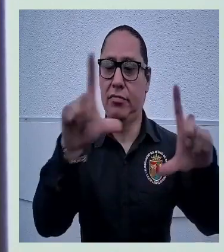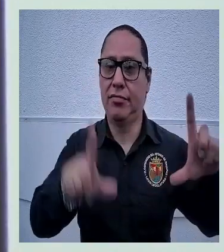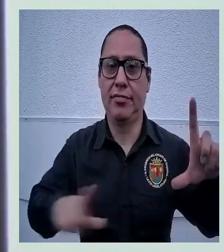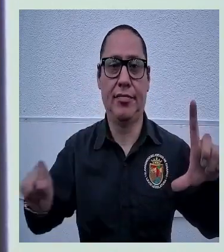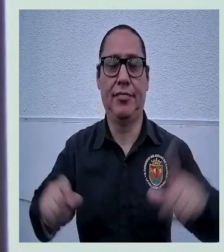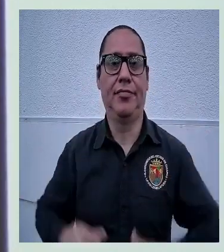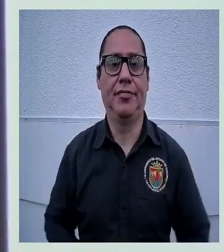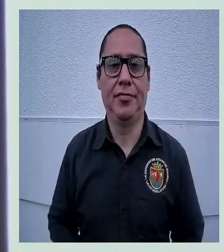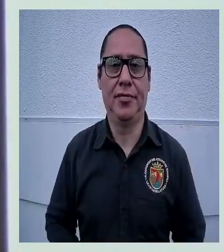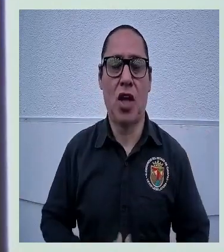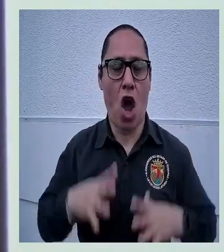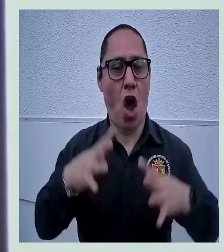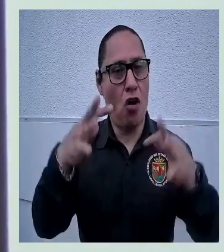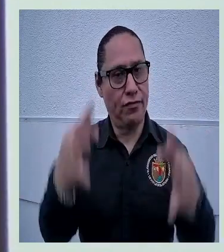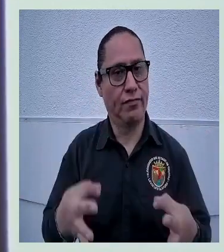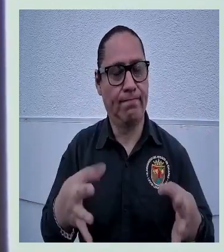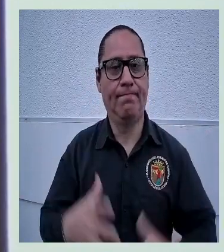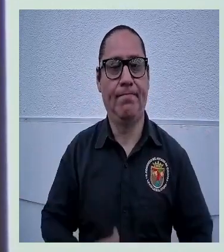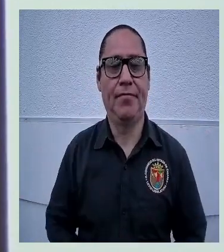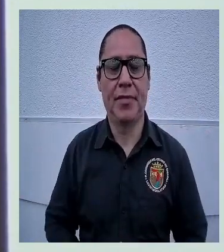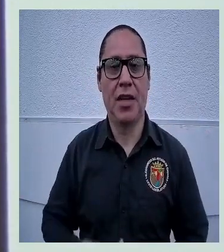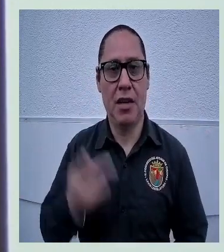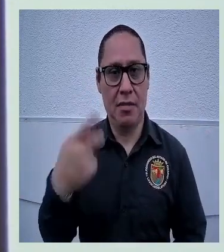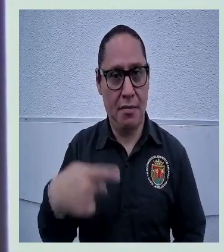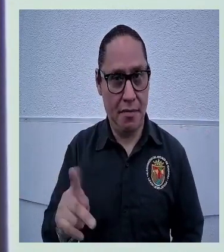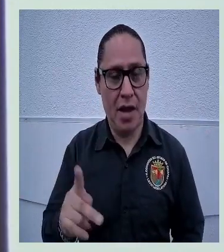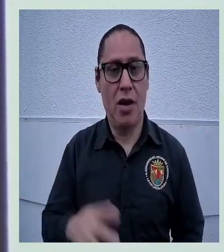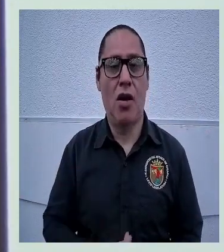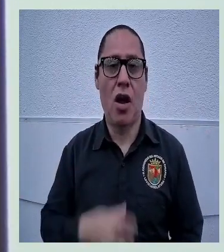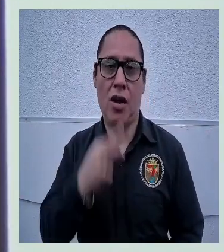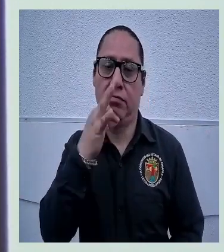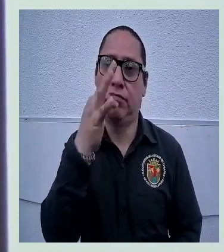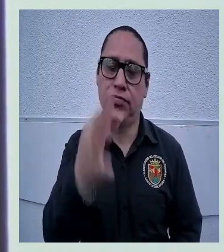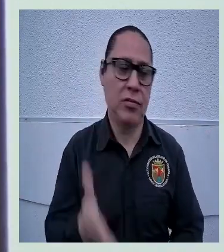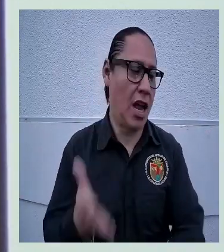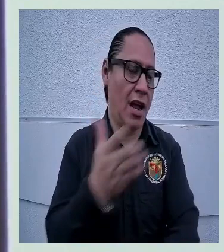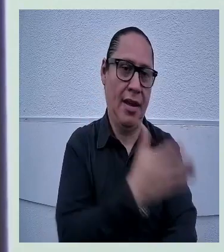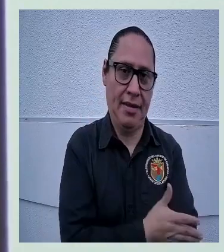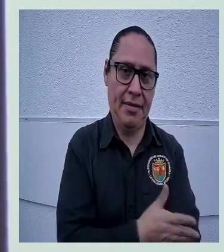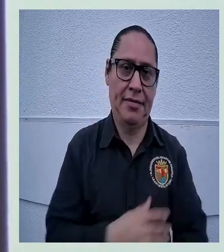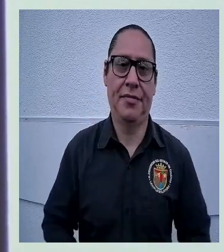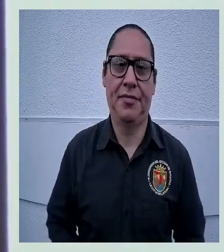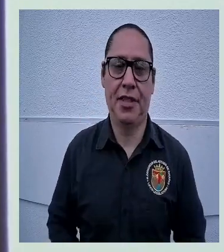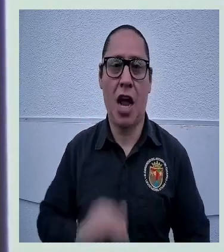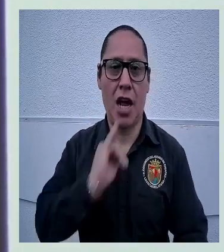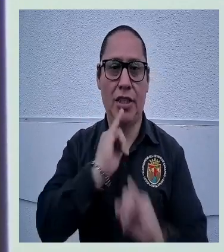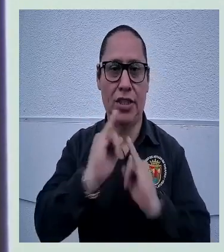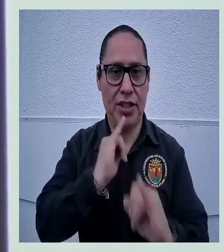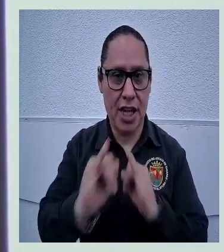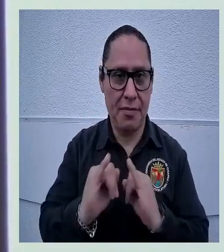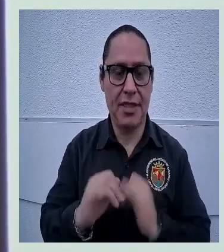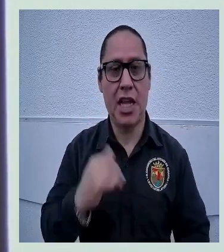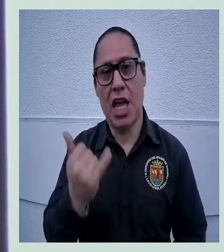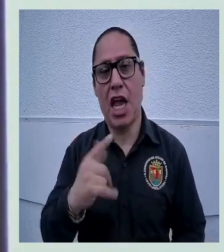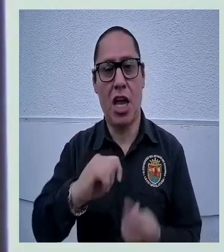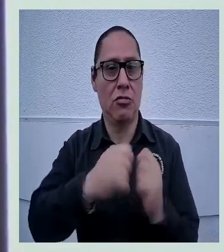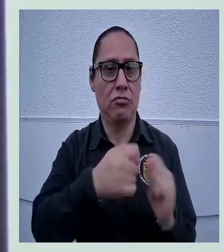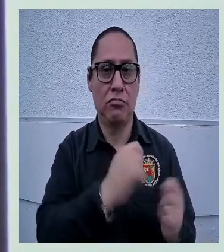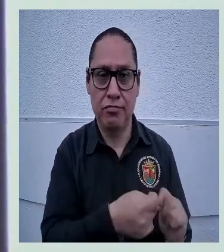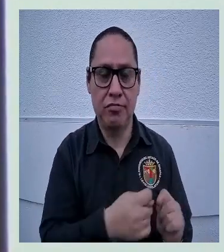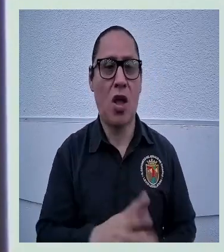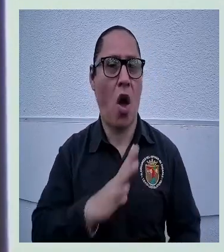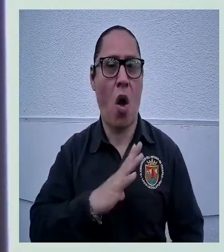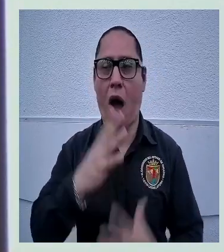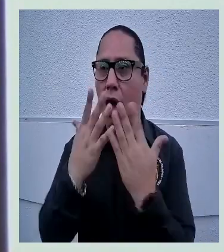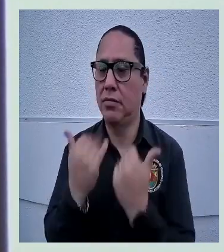sin embargo como lo mencioné en aquella ocasión Los intérpretes y traductores son